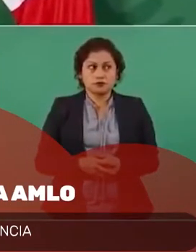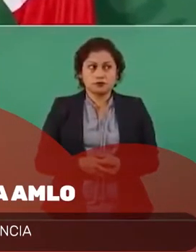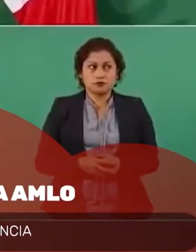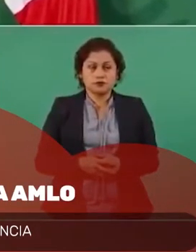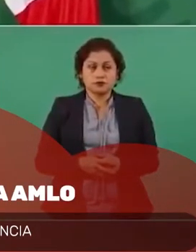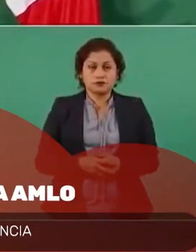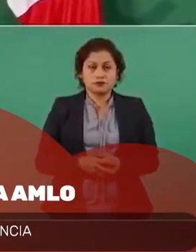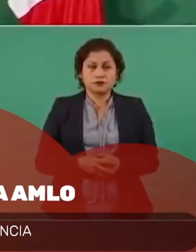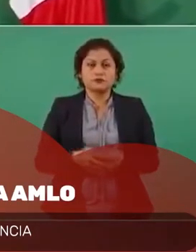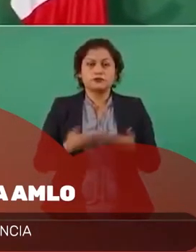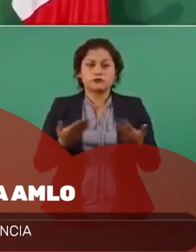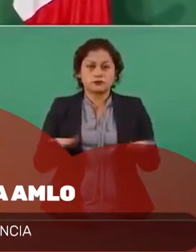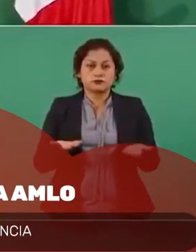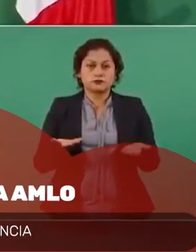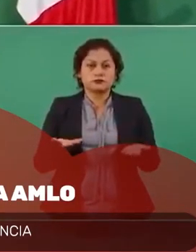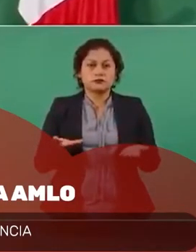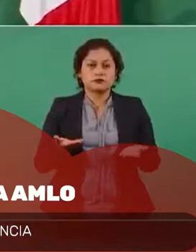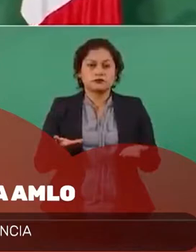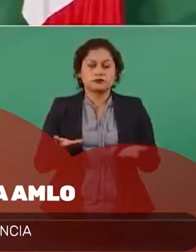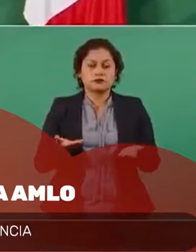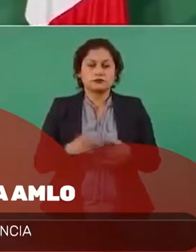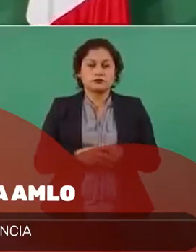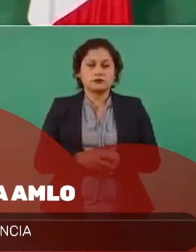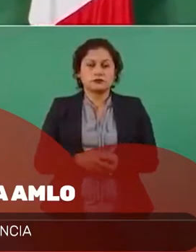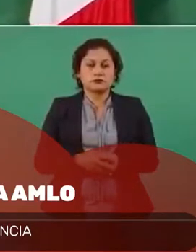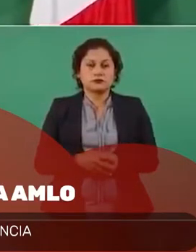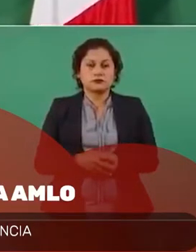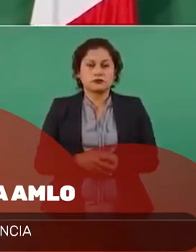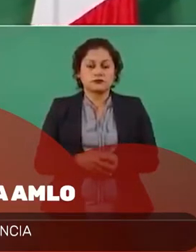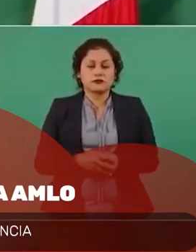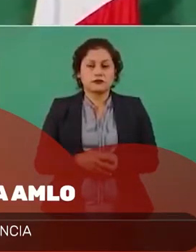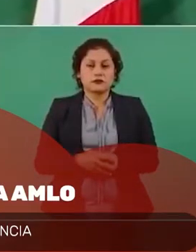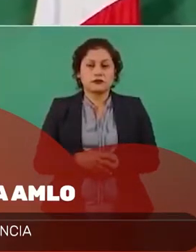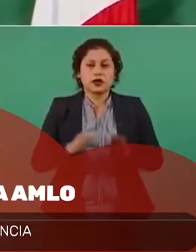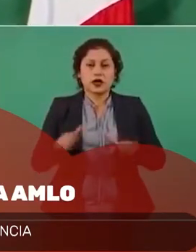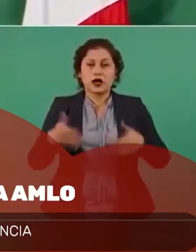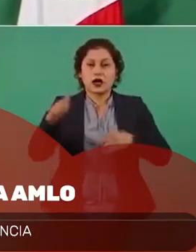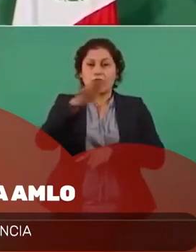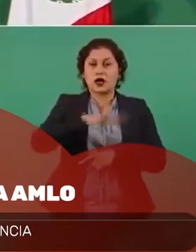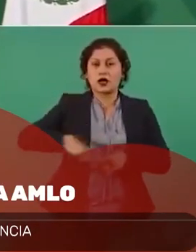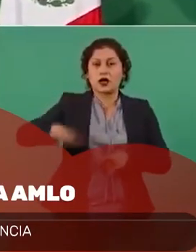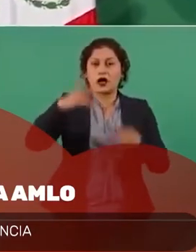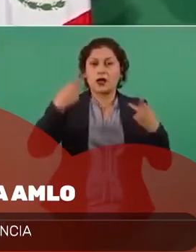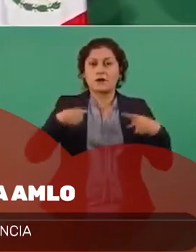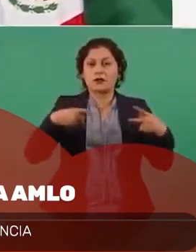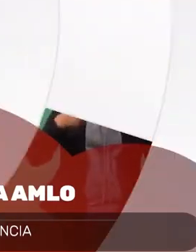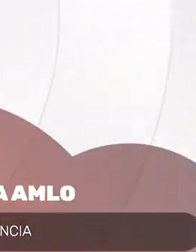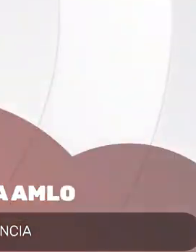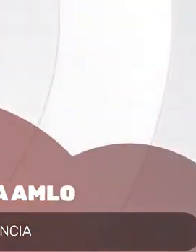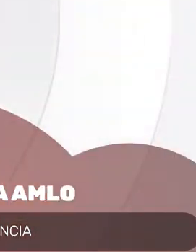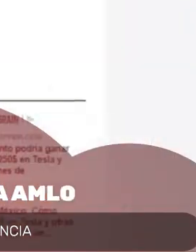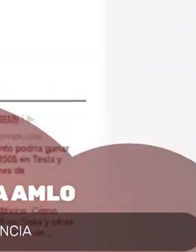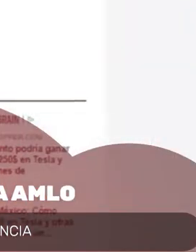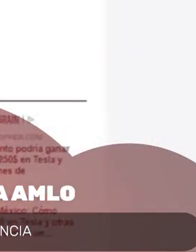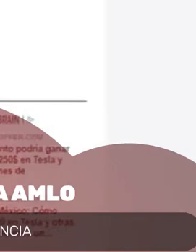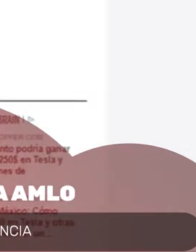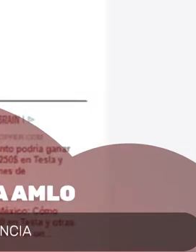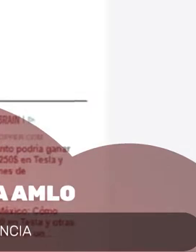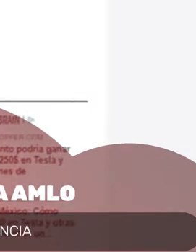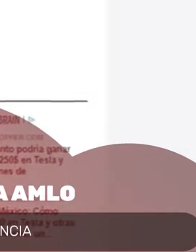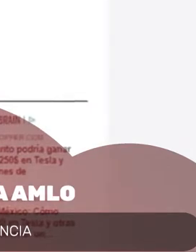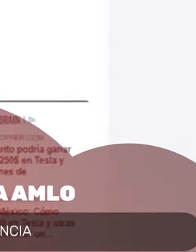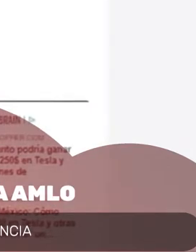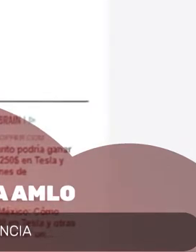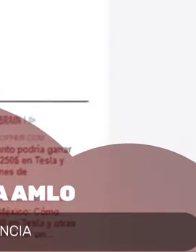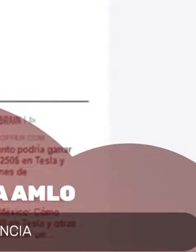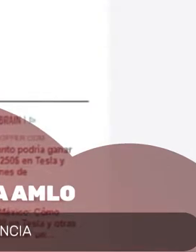cuales se realizarán el próximo 6 de junio. Asimismo, mencionó que el INE indicó que López Obrador violó la veda electoral en múltiples ocasiones. El viernes pasado, el INE